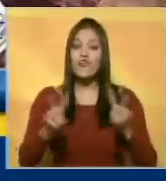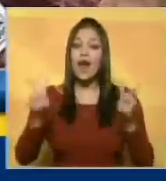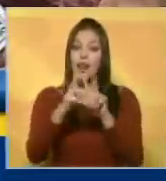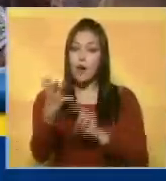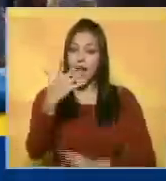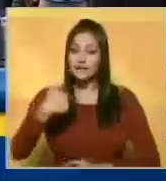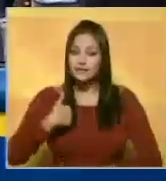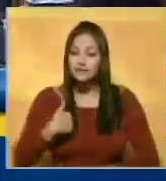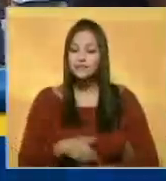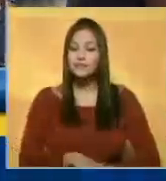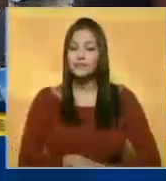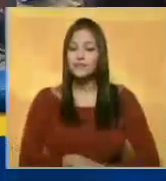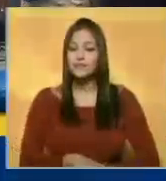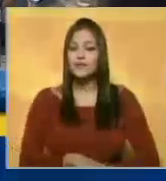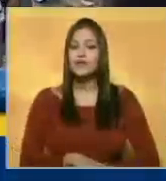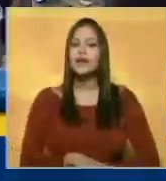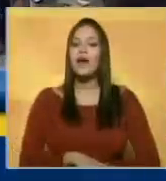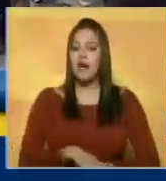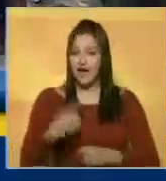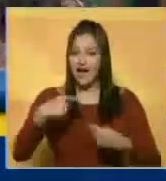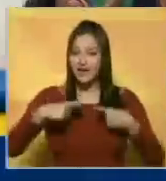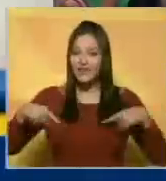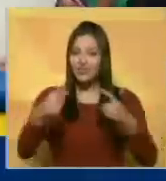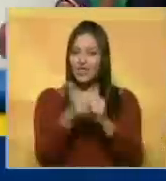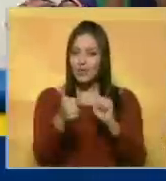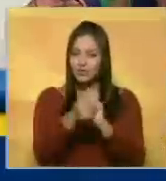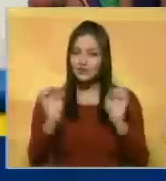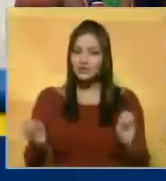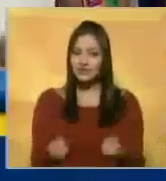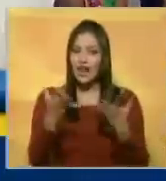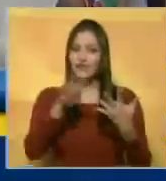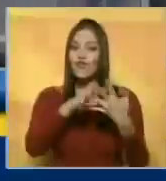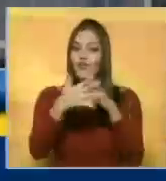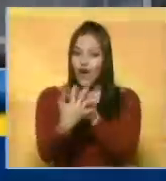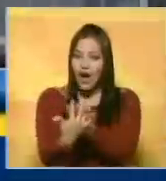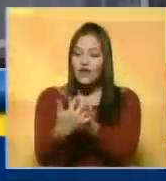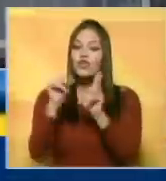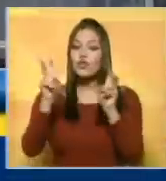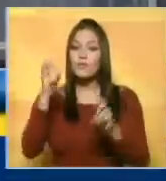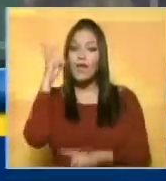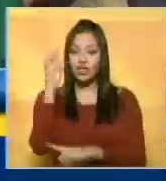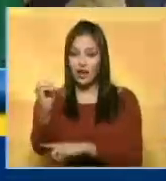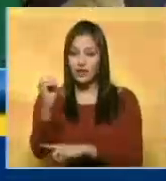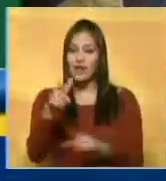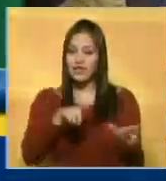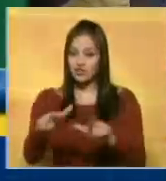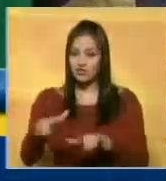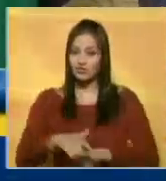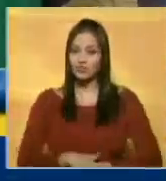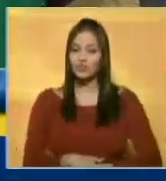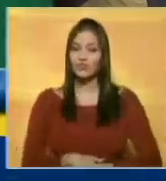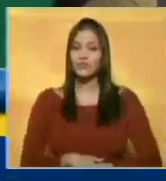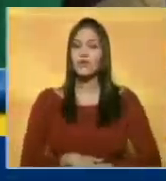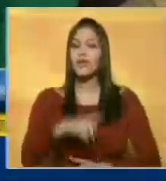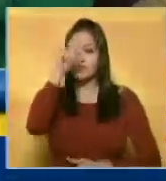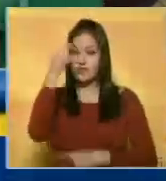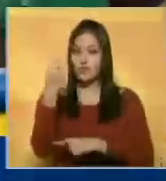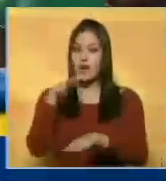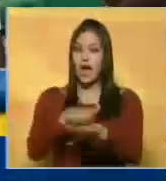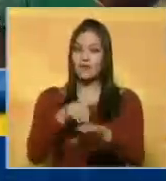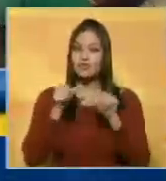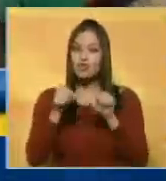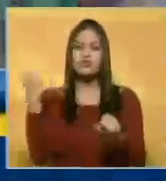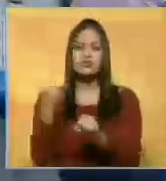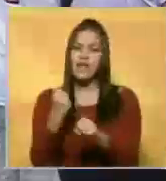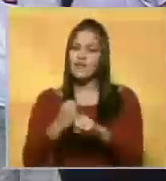Este sábado Caldera entregó una cancha recuperada en la zona 3, barrio José Félix Riva de Petare. El diputado Juan Carlos Caldera anunció que